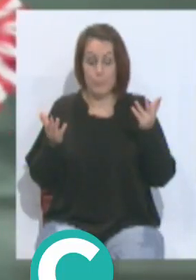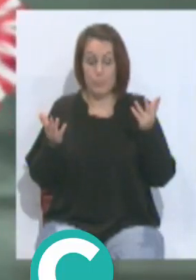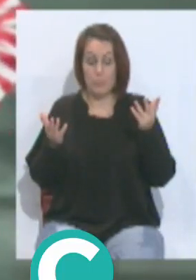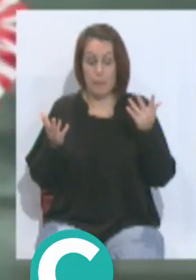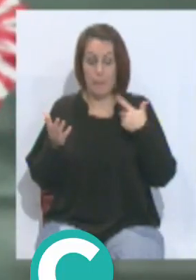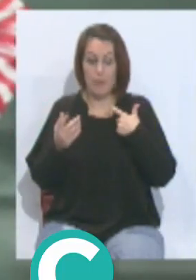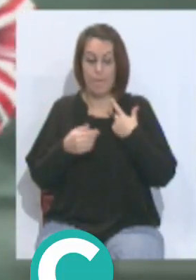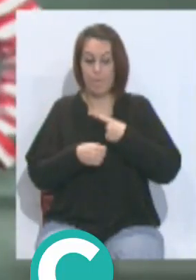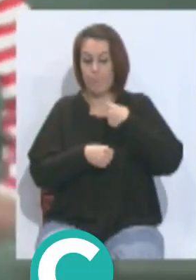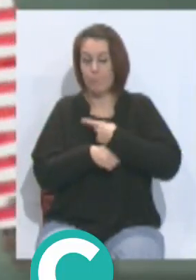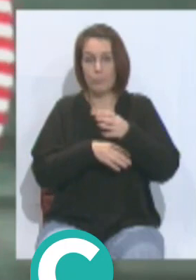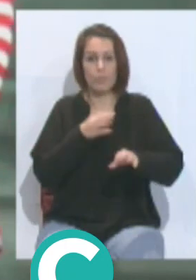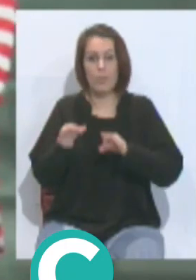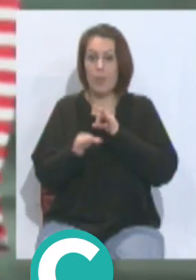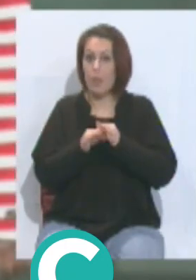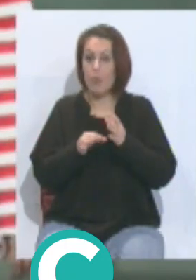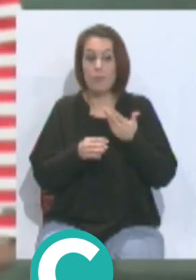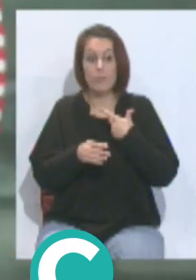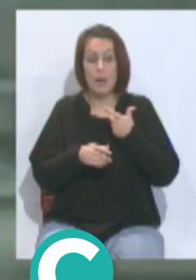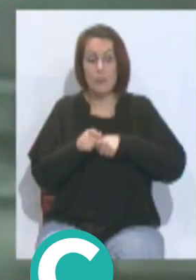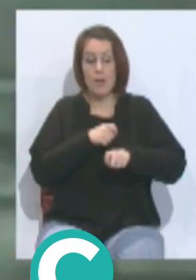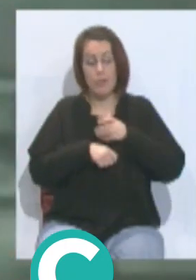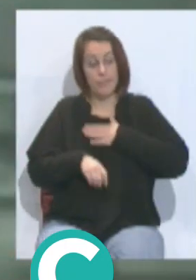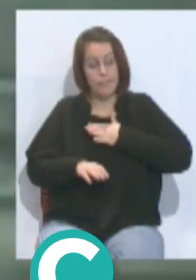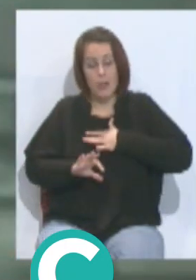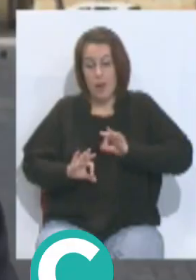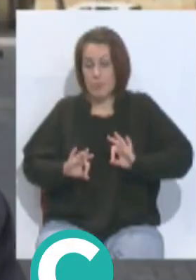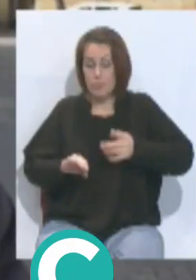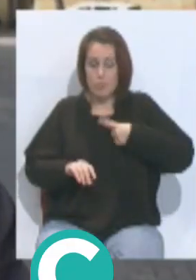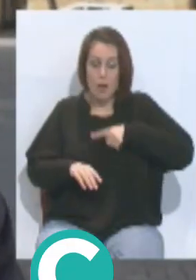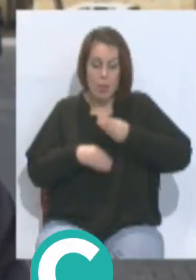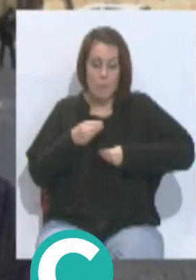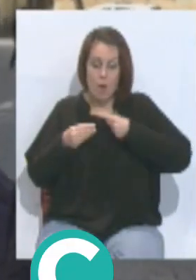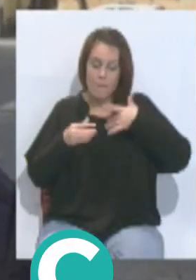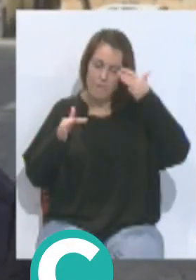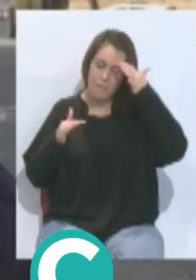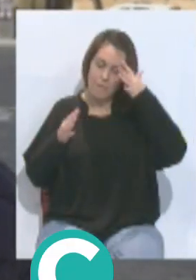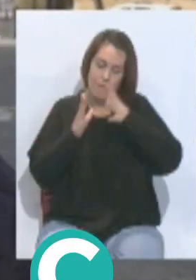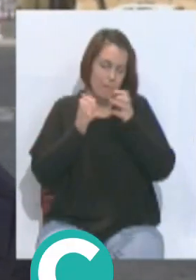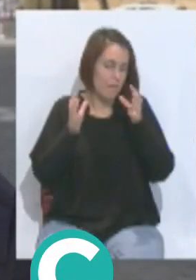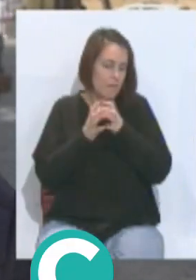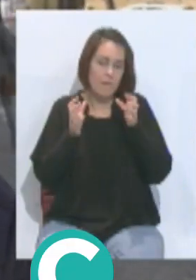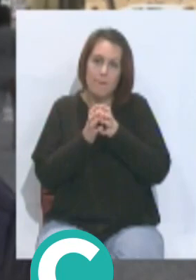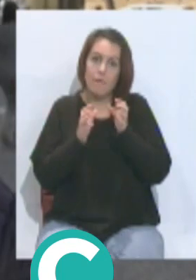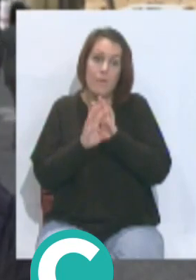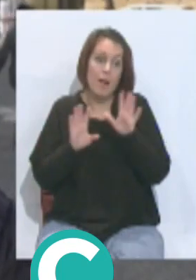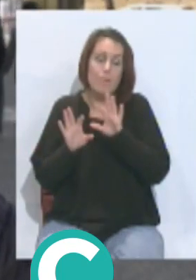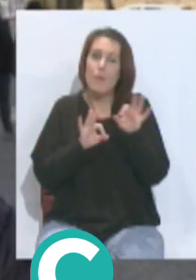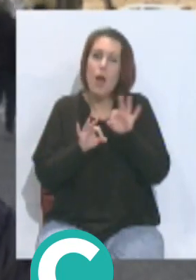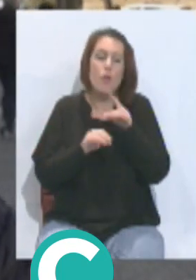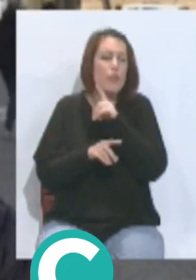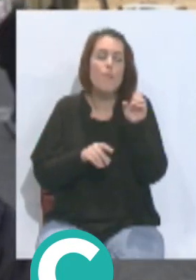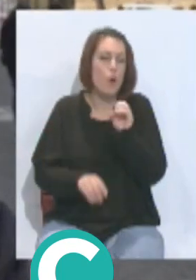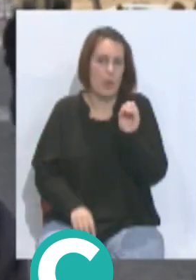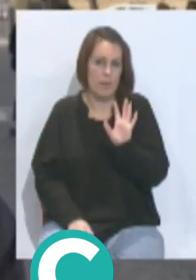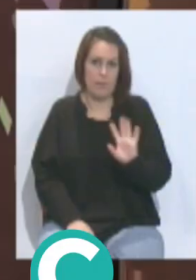y que nos aboca pues a una organización propia de la asociación, y que la hacemos con mucha ilusión y con muchas ganas y preparados al 100%